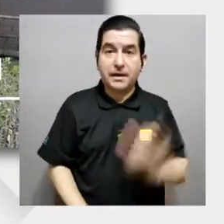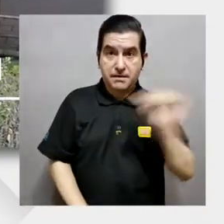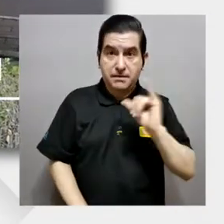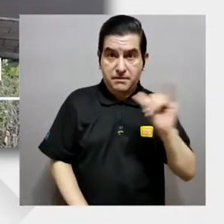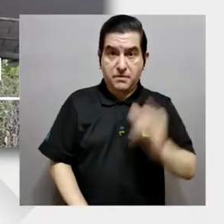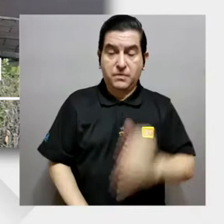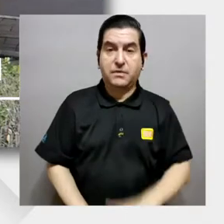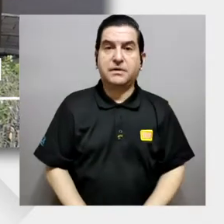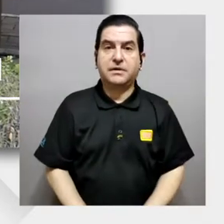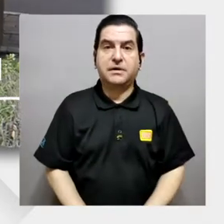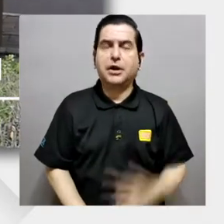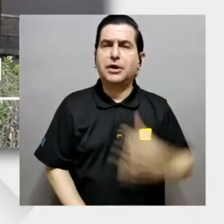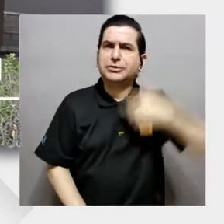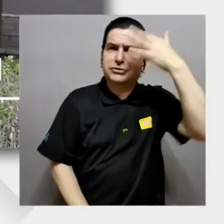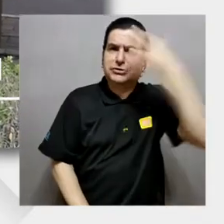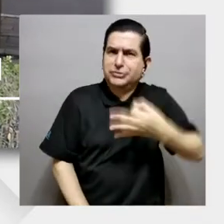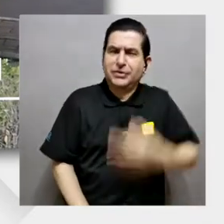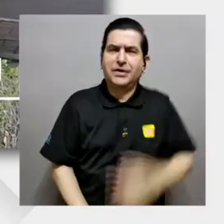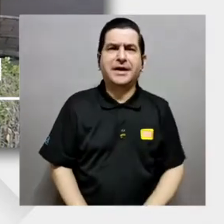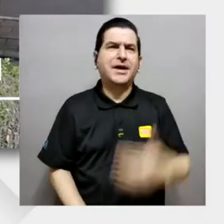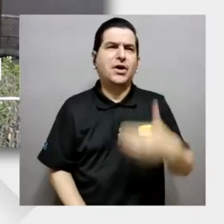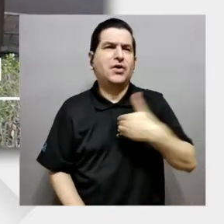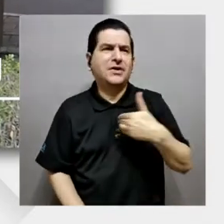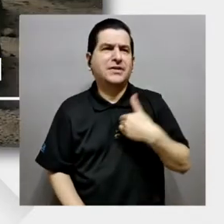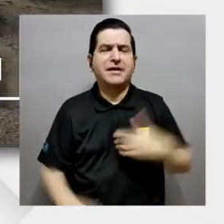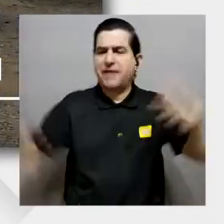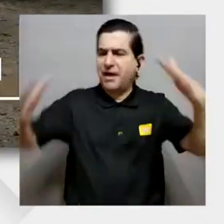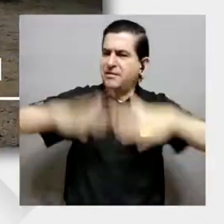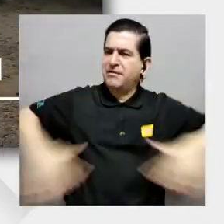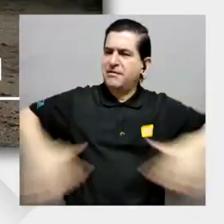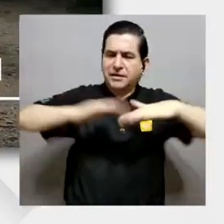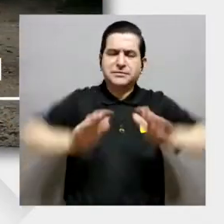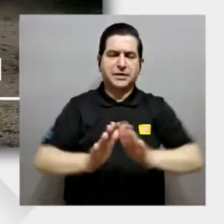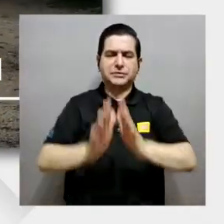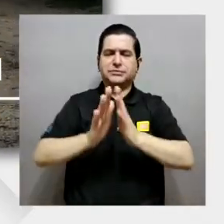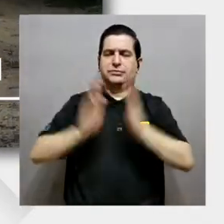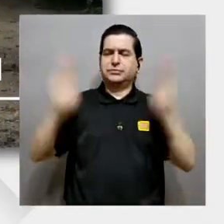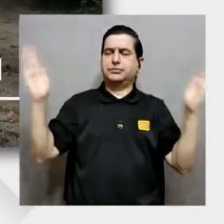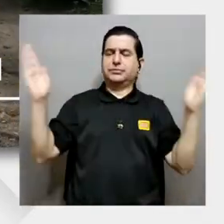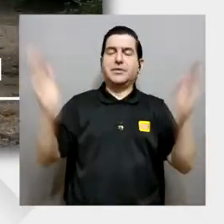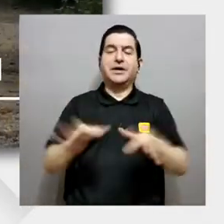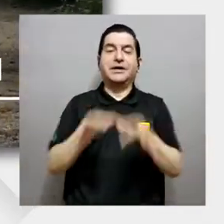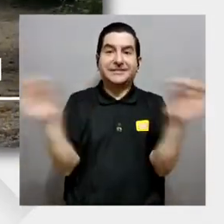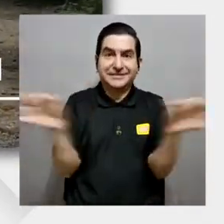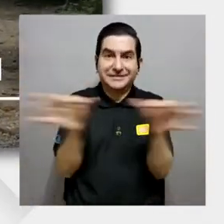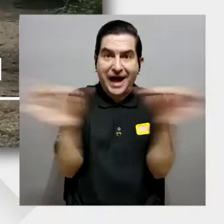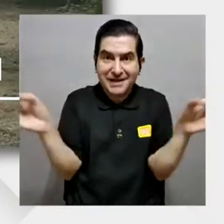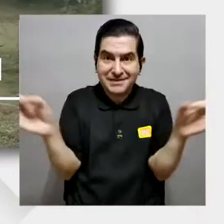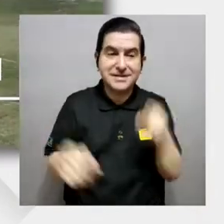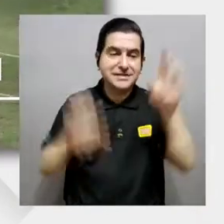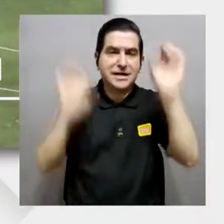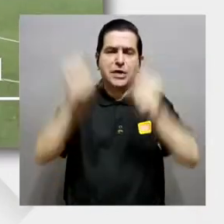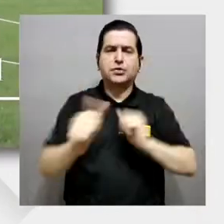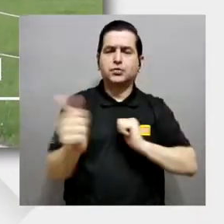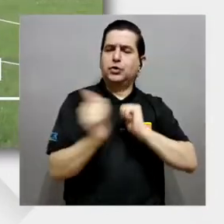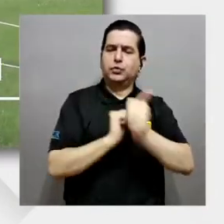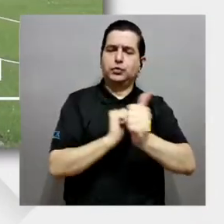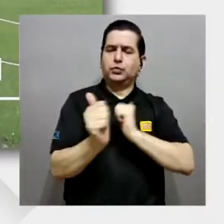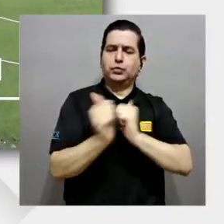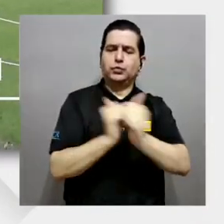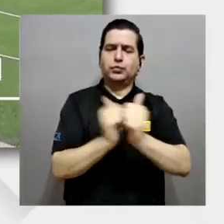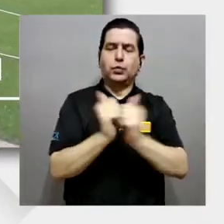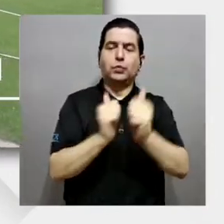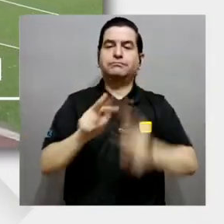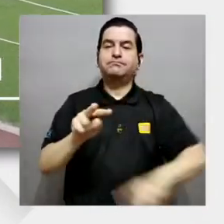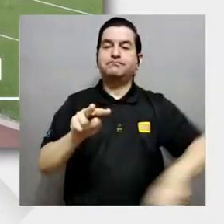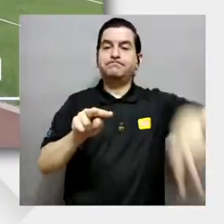Y también me parece que cuentan con muchos espacios abiertos, gratuitos, donde ellos pueden